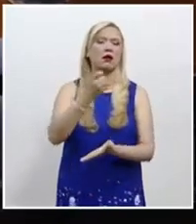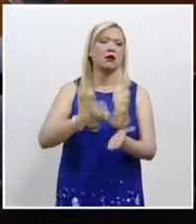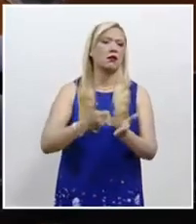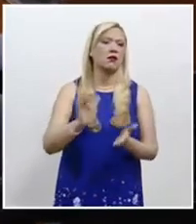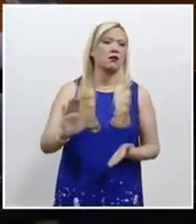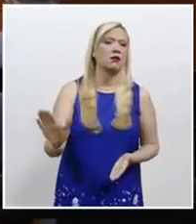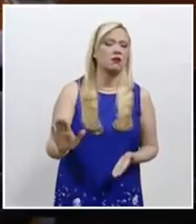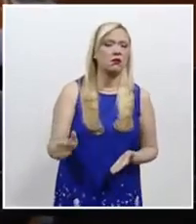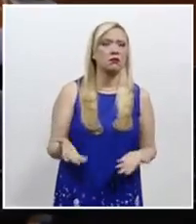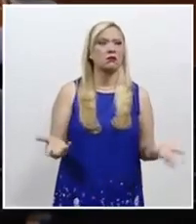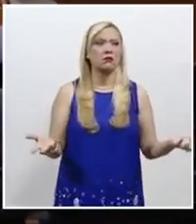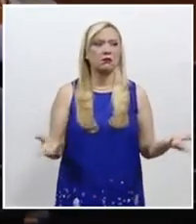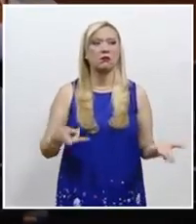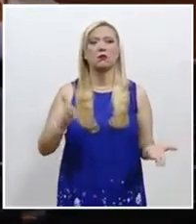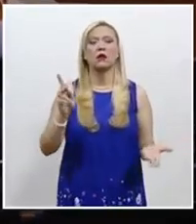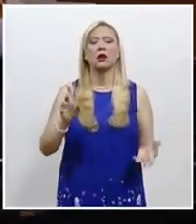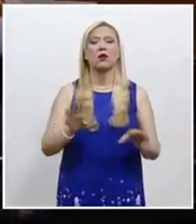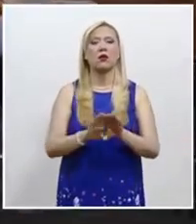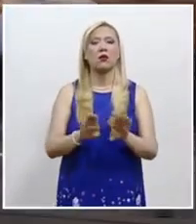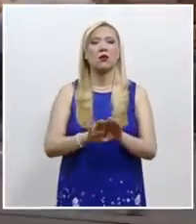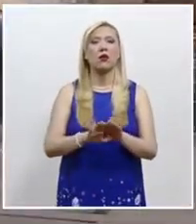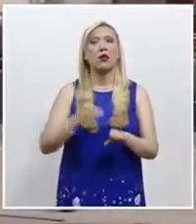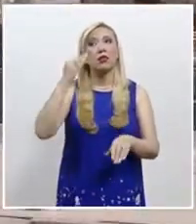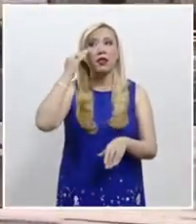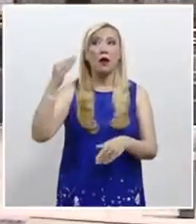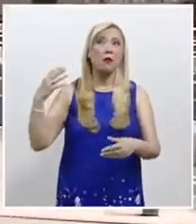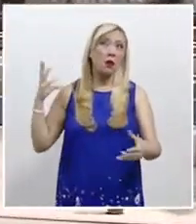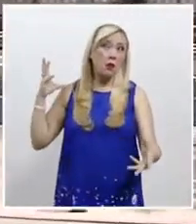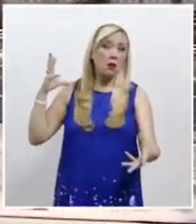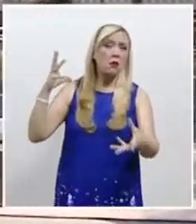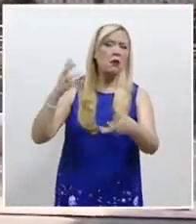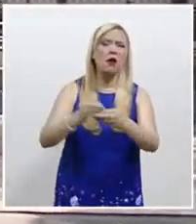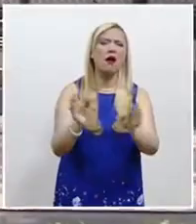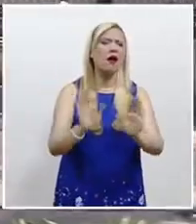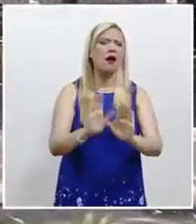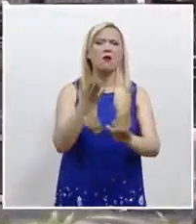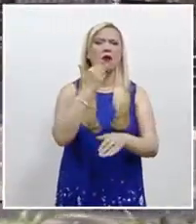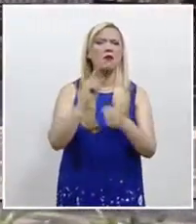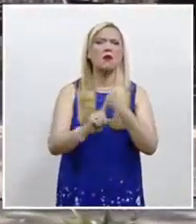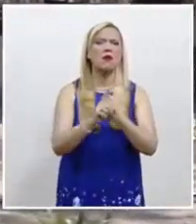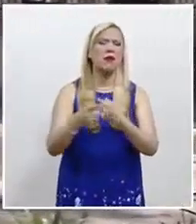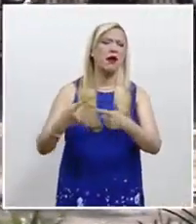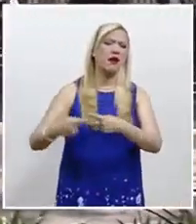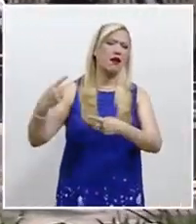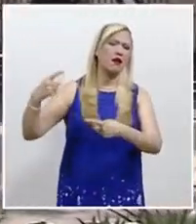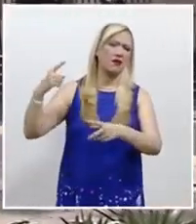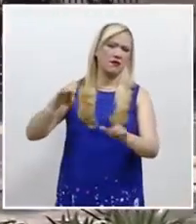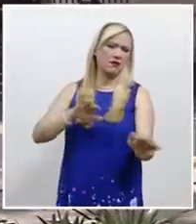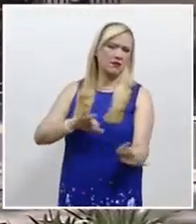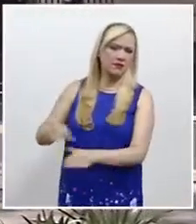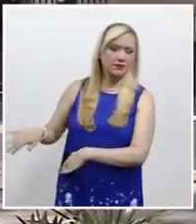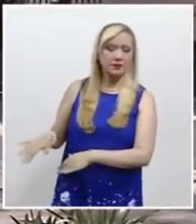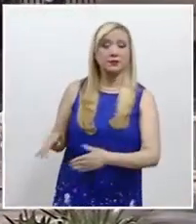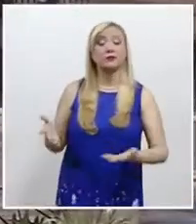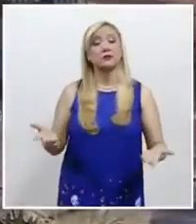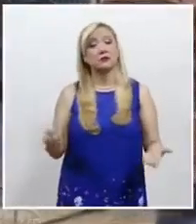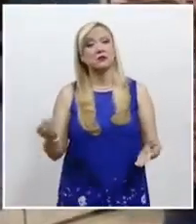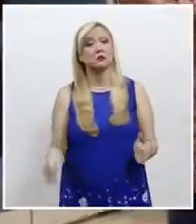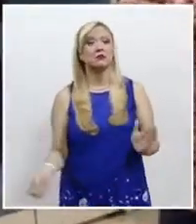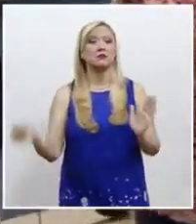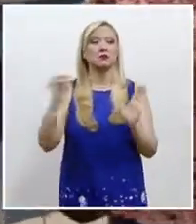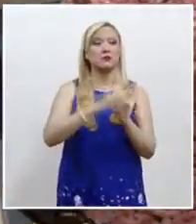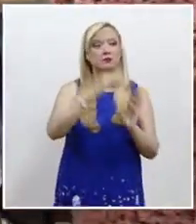no se aplica de manera retroactiva, por lo que no afecta situaciones previas. La sala explicó que este requisito adicional para